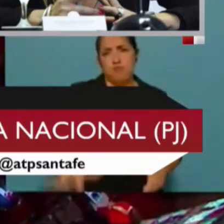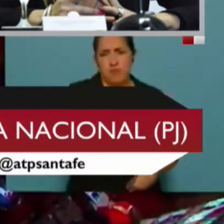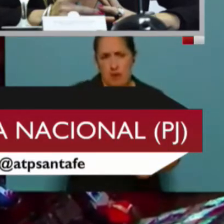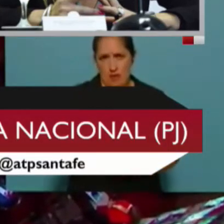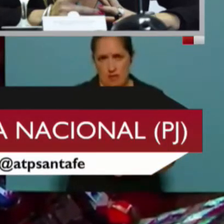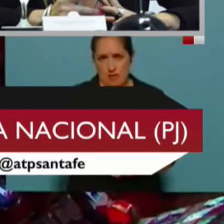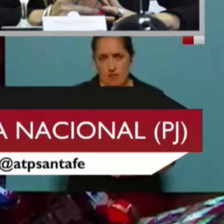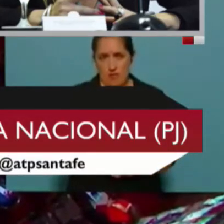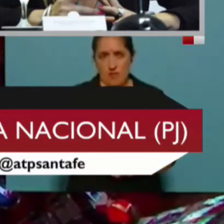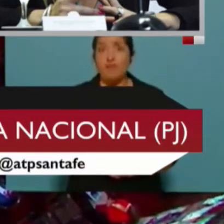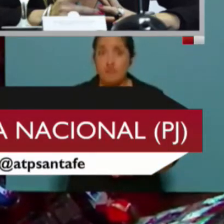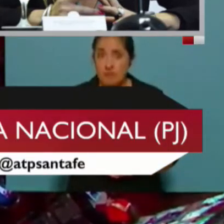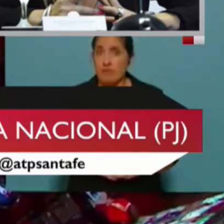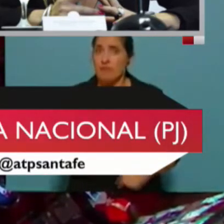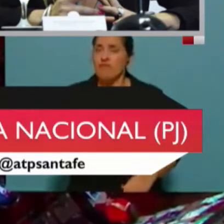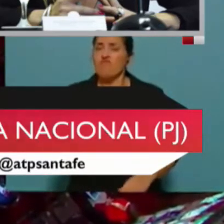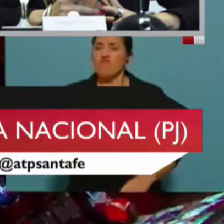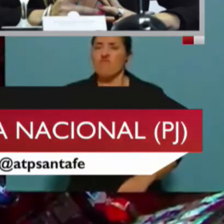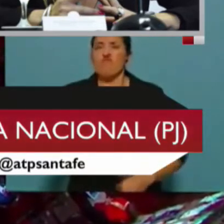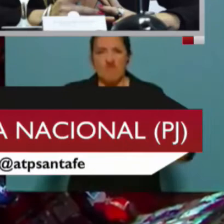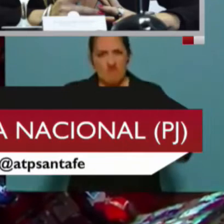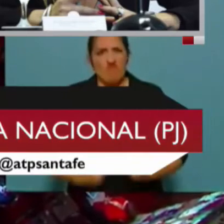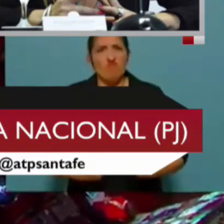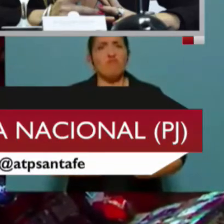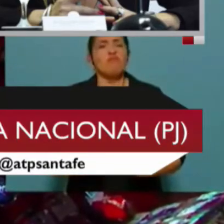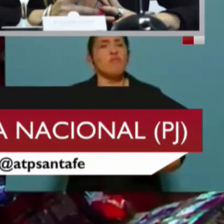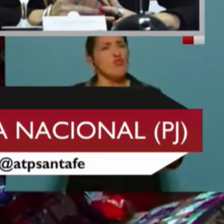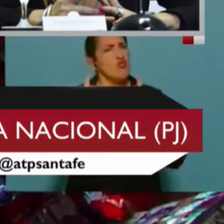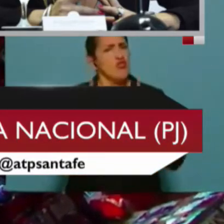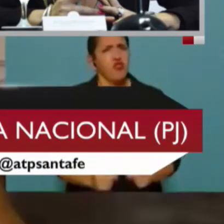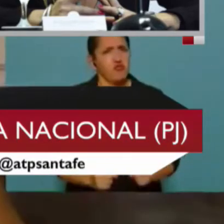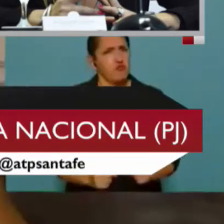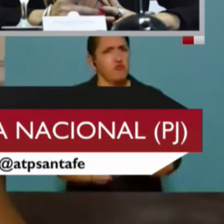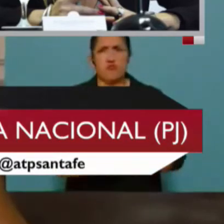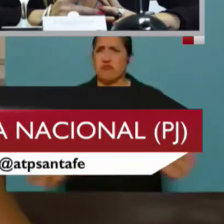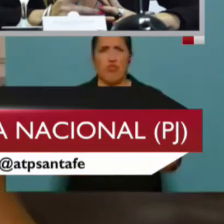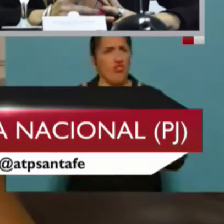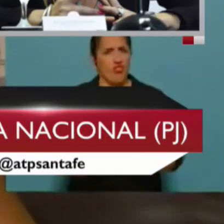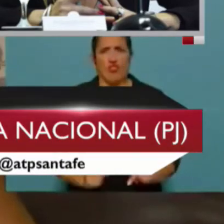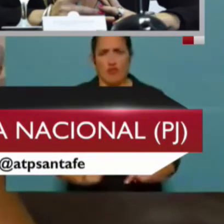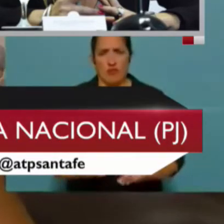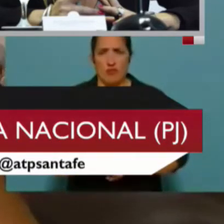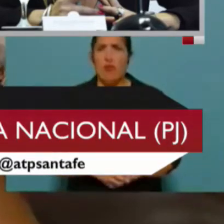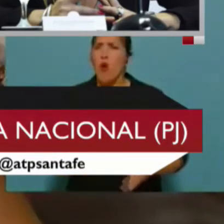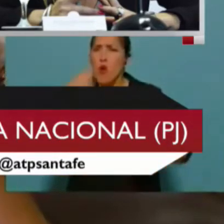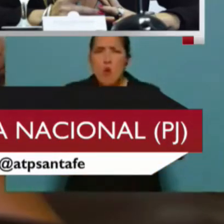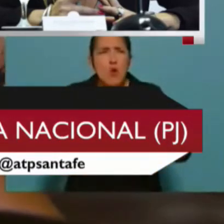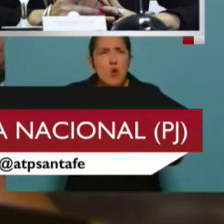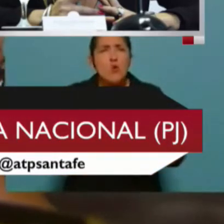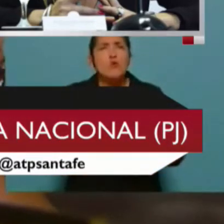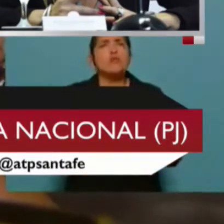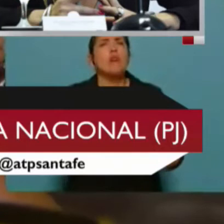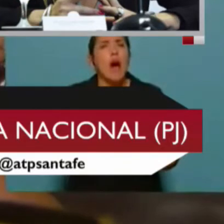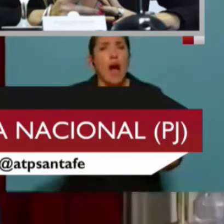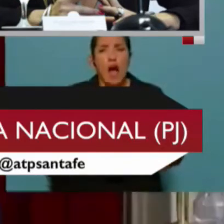parece correcto que quienes han llevado al país a esta situación en la que hoy se